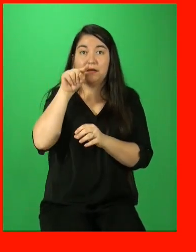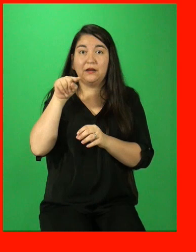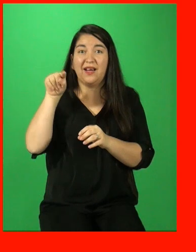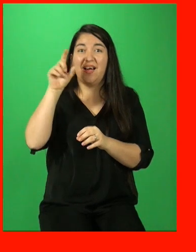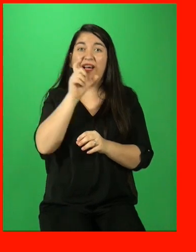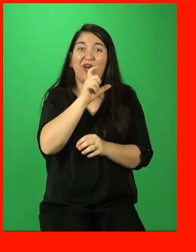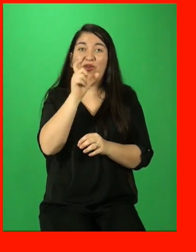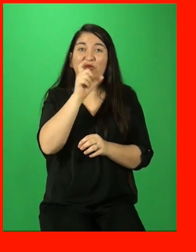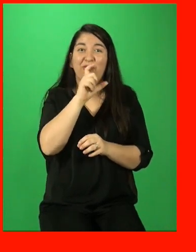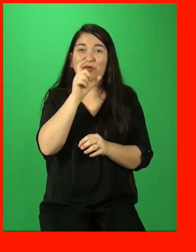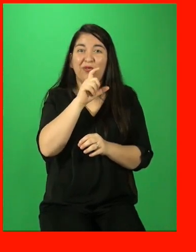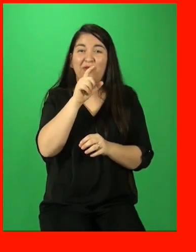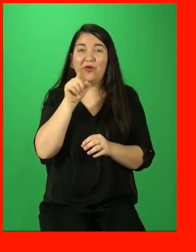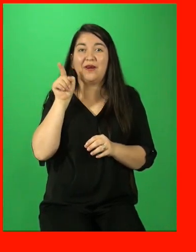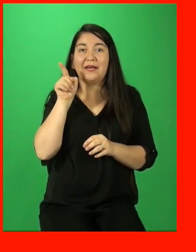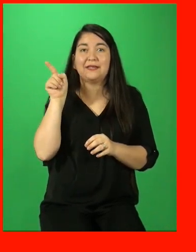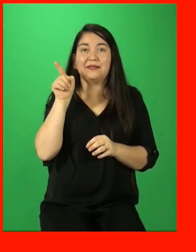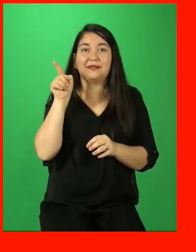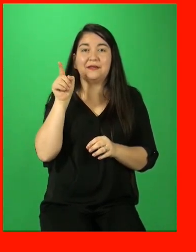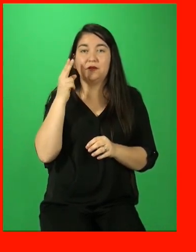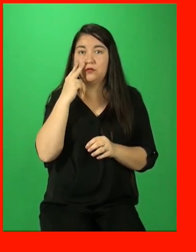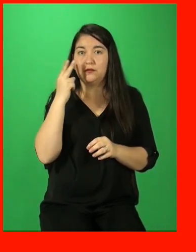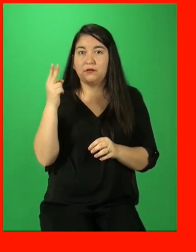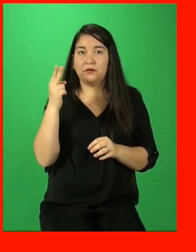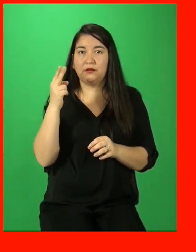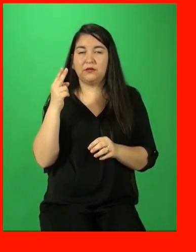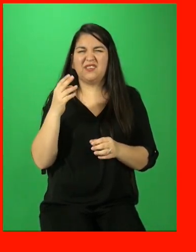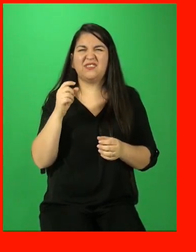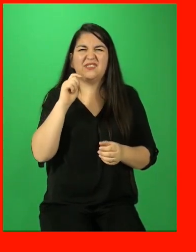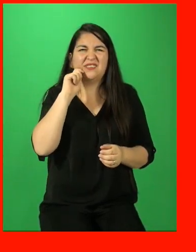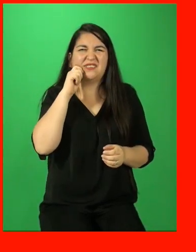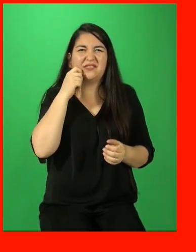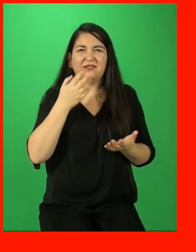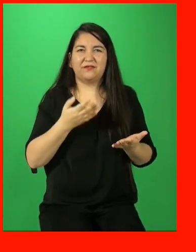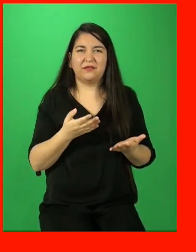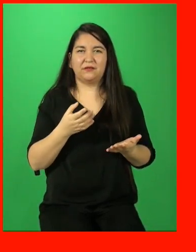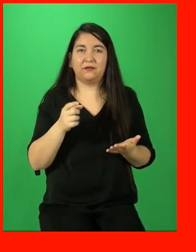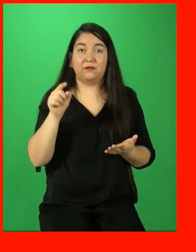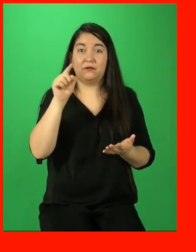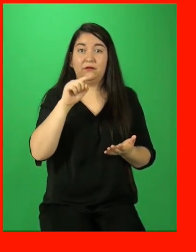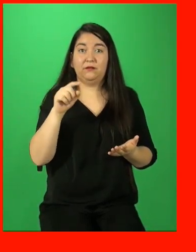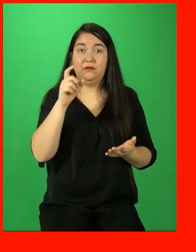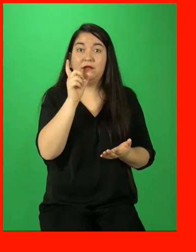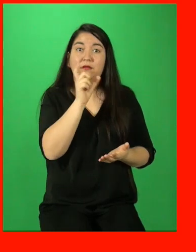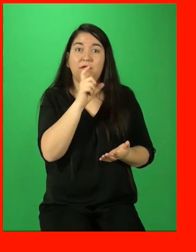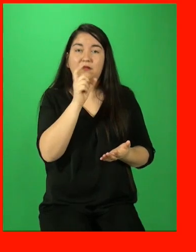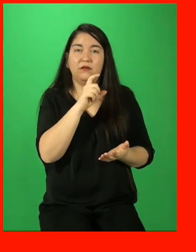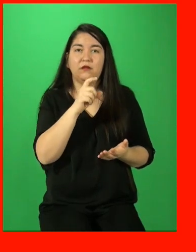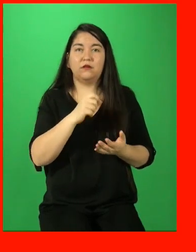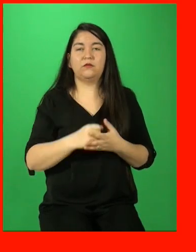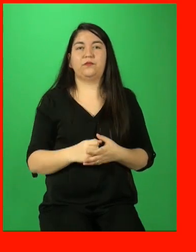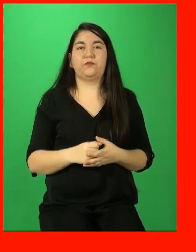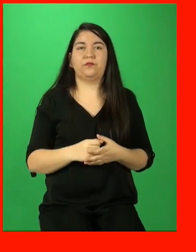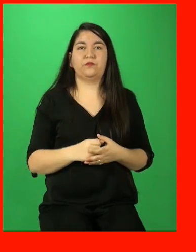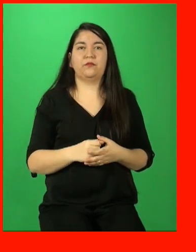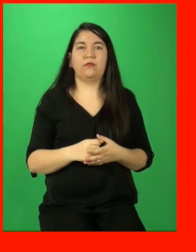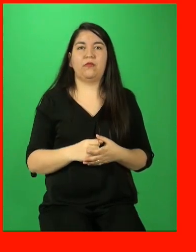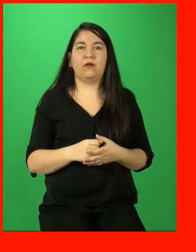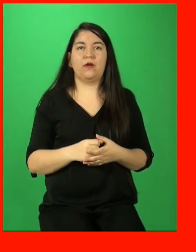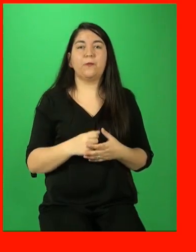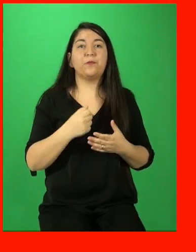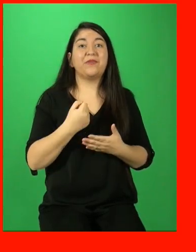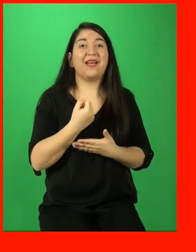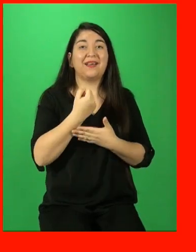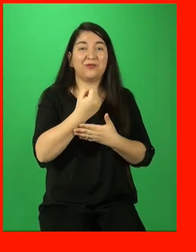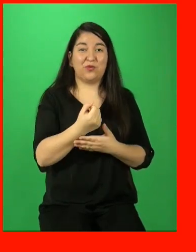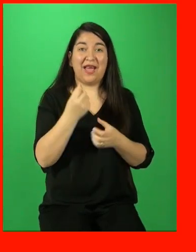que son los coeficientes estequiométricos. Los coeficientes estequiométricos en su mayoría